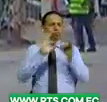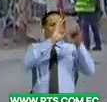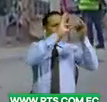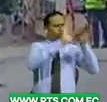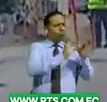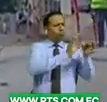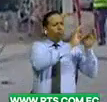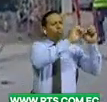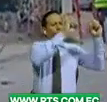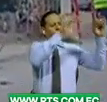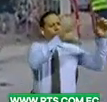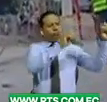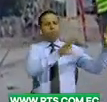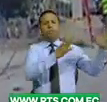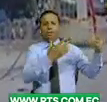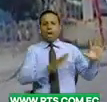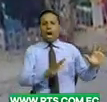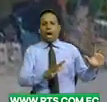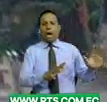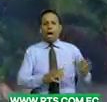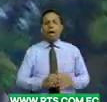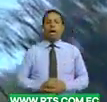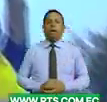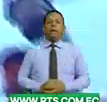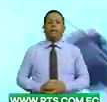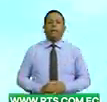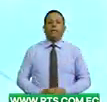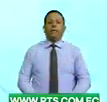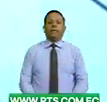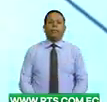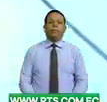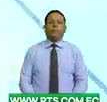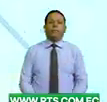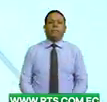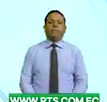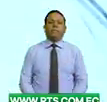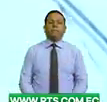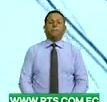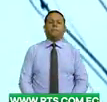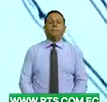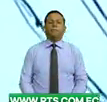servicio eléctrico a los moradores. Informó Carlos Julio Gurumendi.